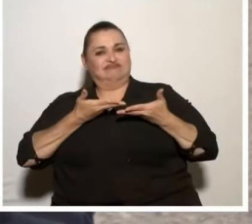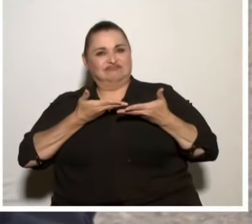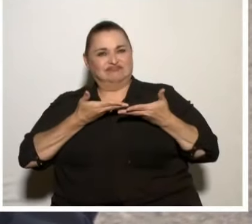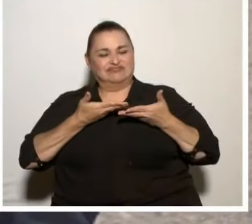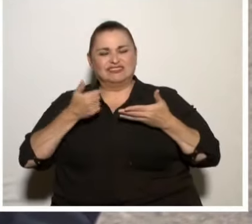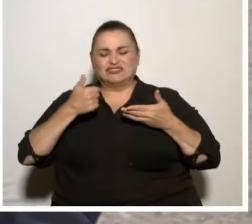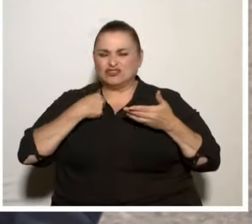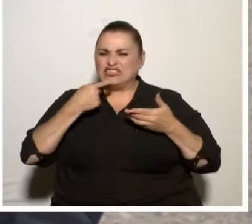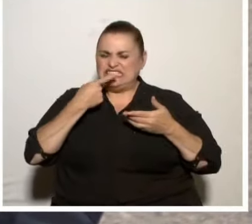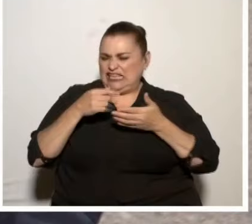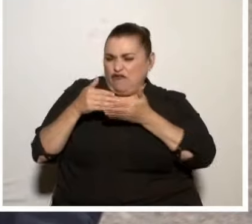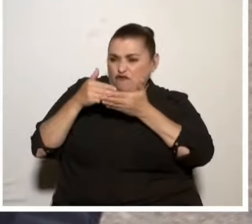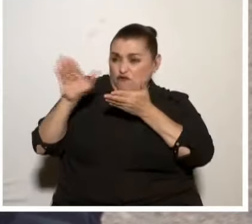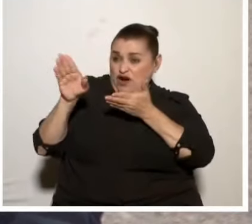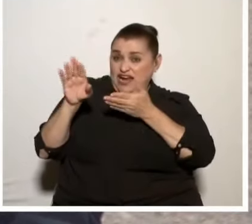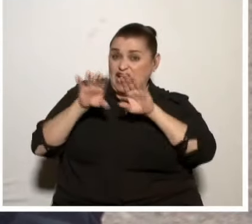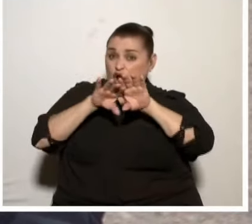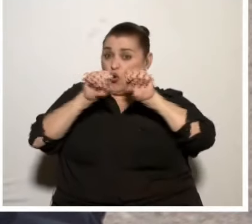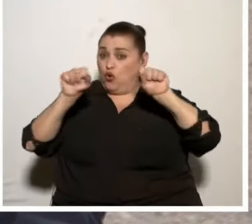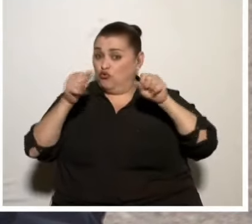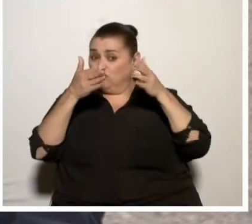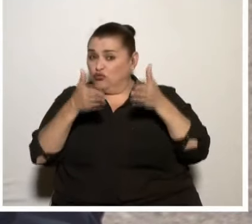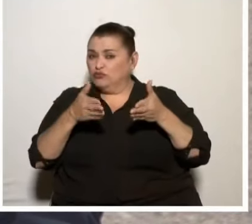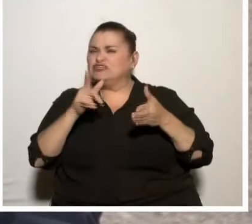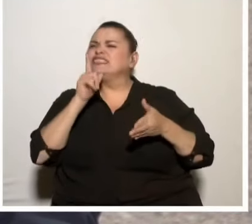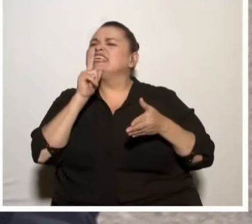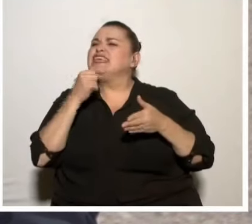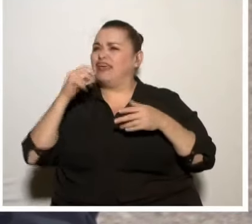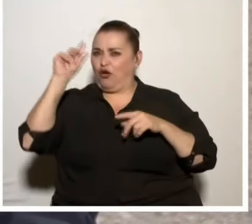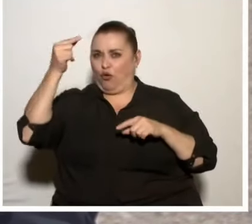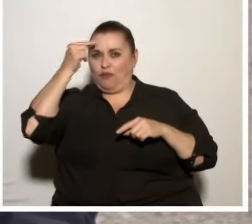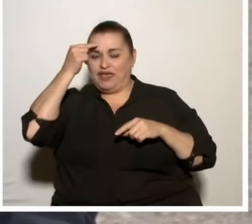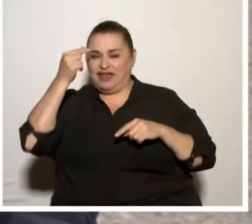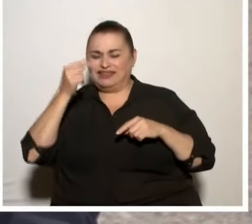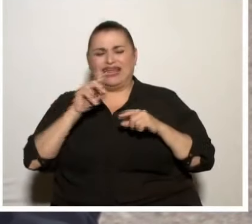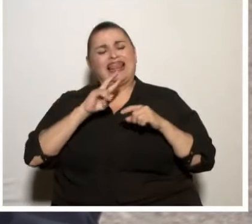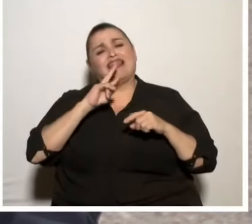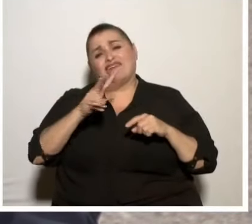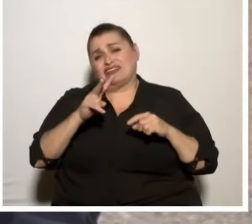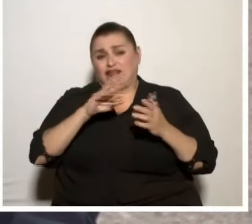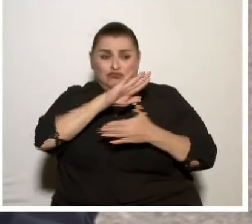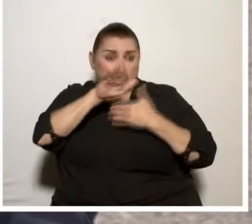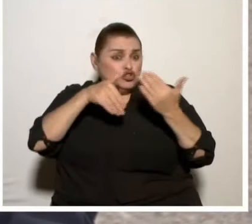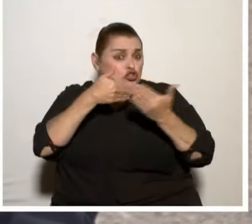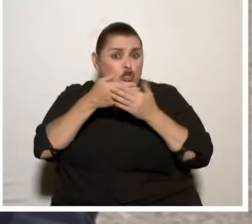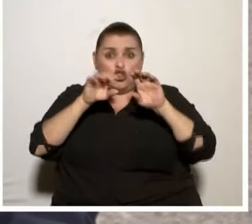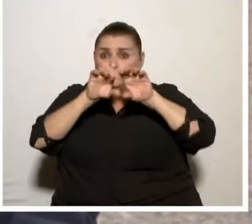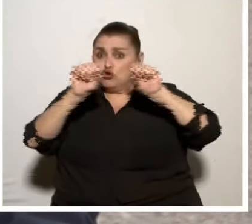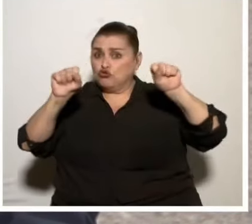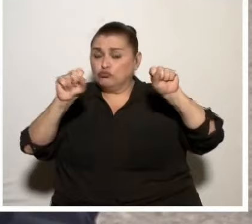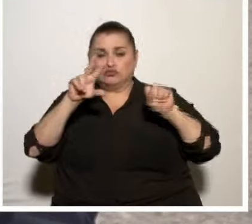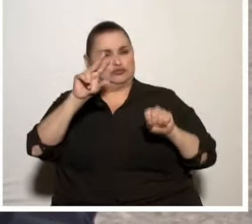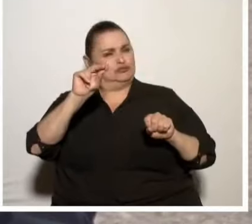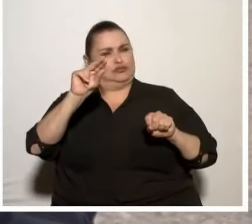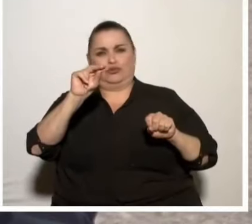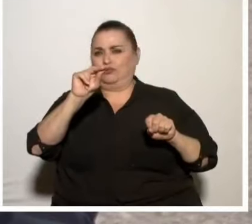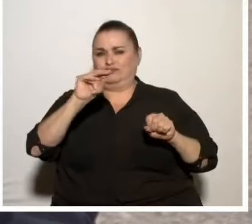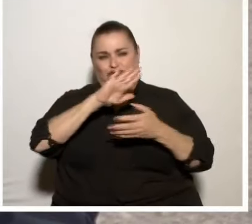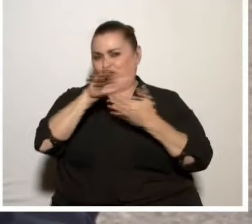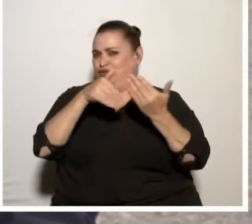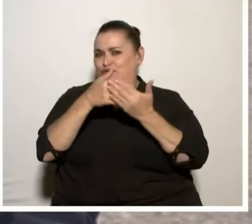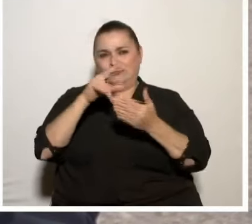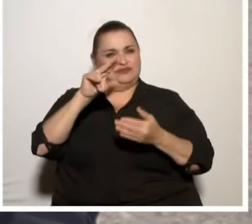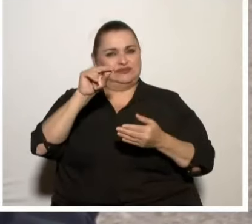si sacamos a los corruptos del gobierno, ¿quién nos va a gobernar? Pues la verdad es que no todos somos corruptos, no todos somos